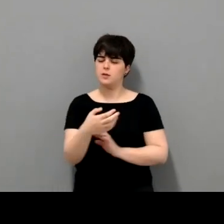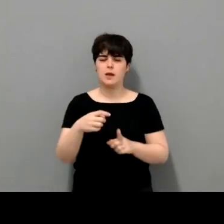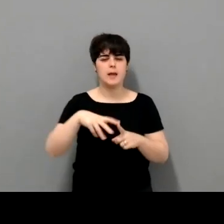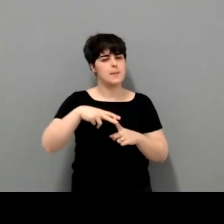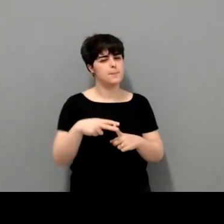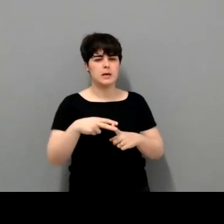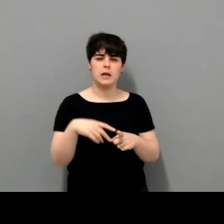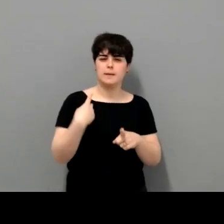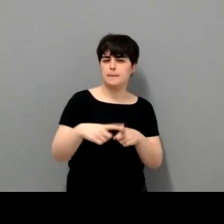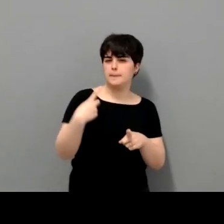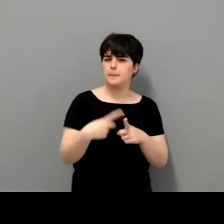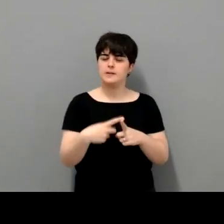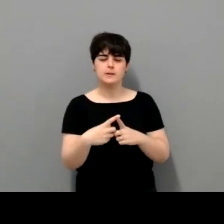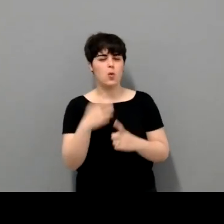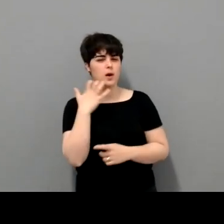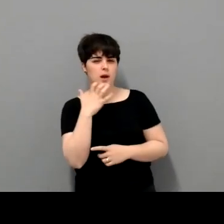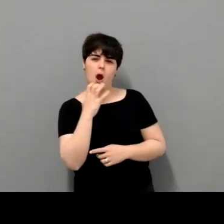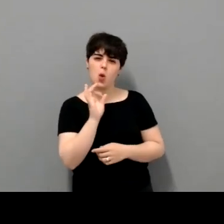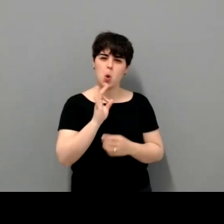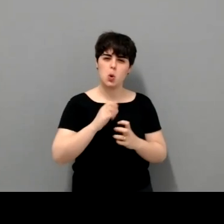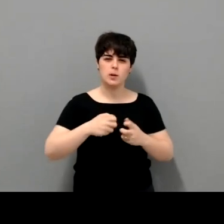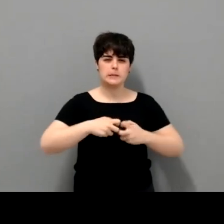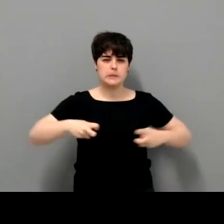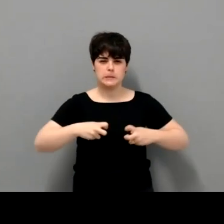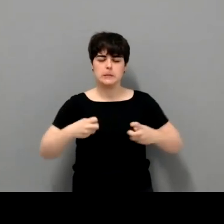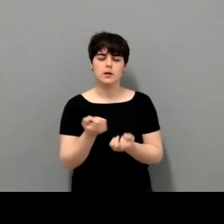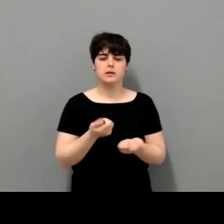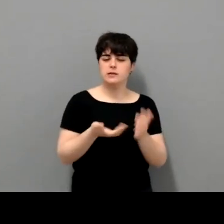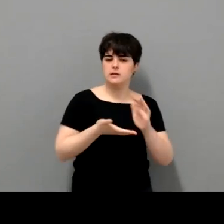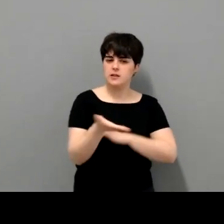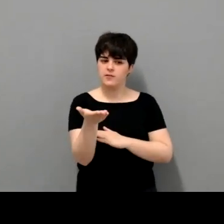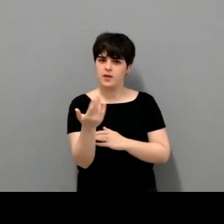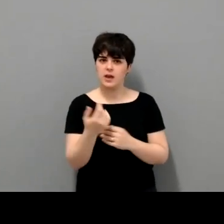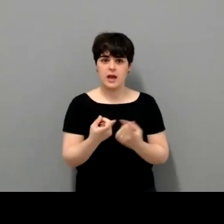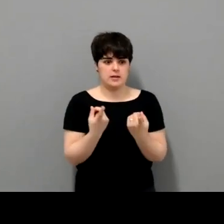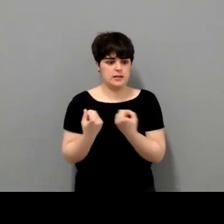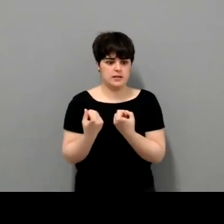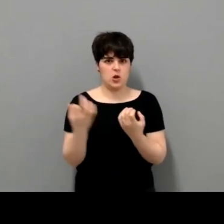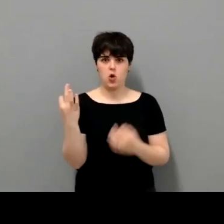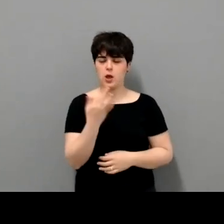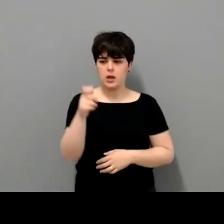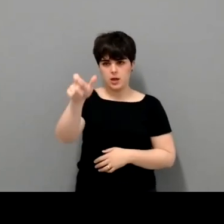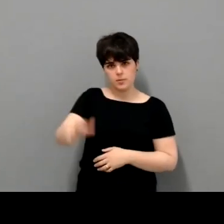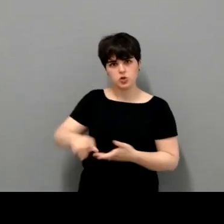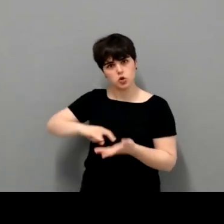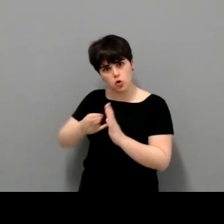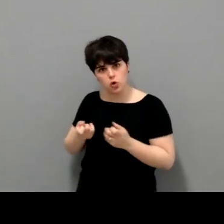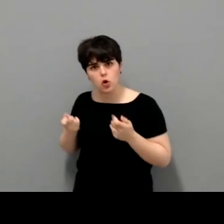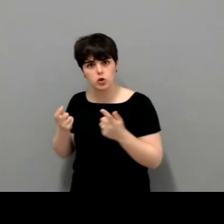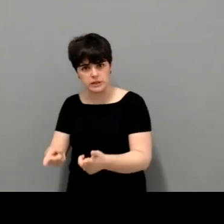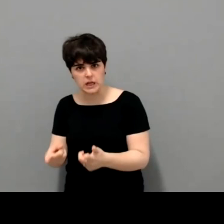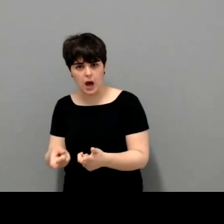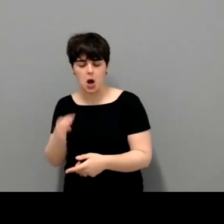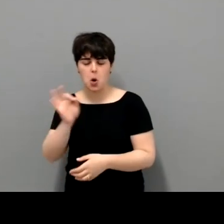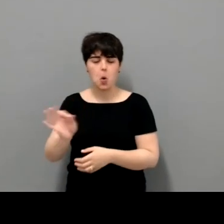extraño, tensionador, y tenemos que apurar que esa persona que tiene que resolver, ese juez, ese tribunal que